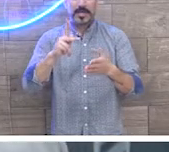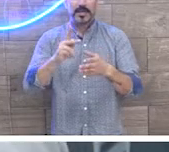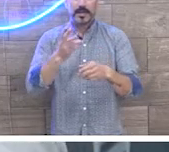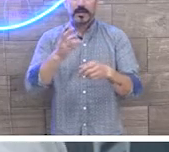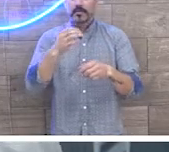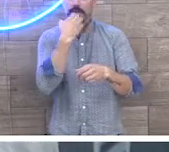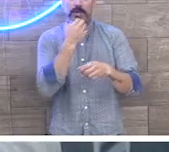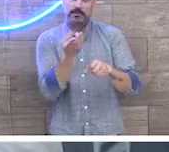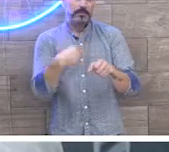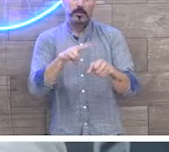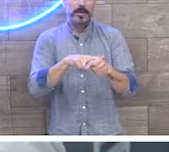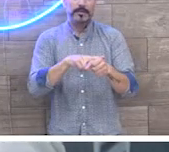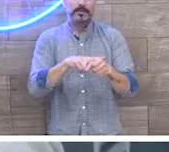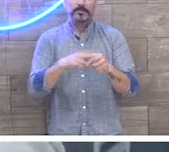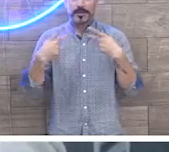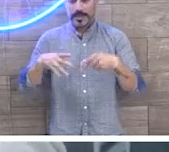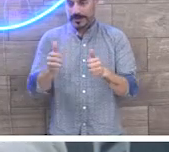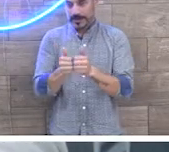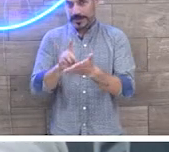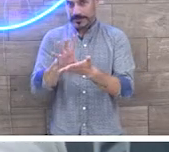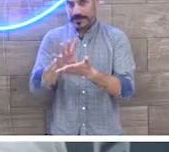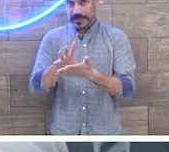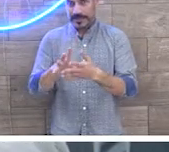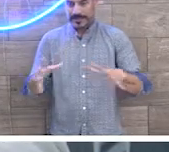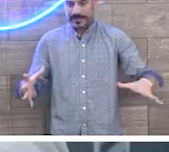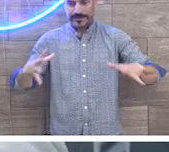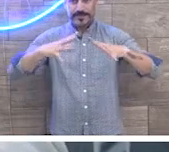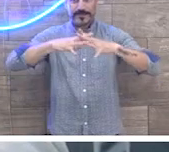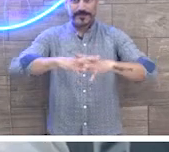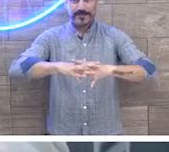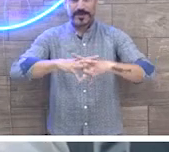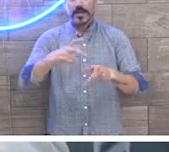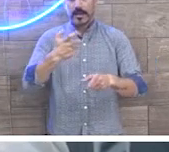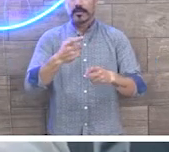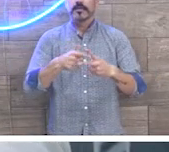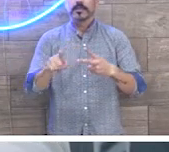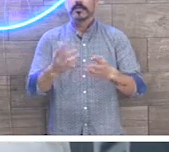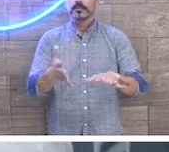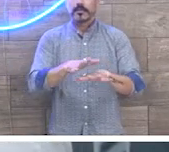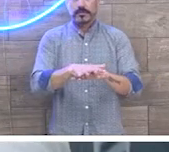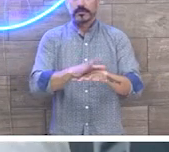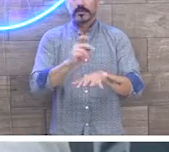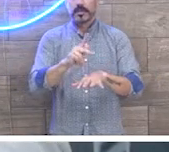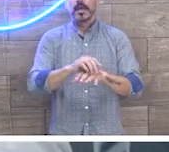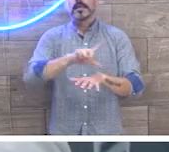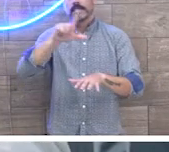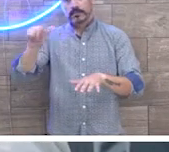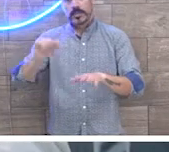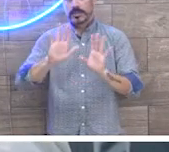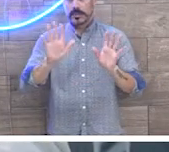salón especial, ¿no? Que era una de las maneras de iniciar la inclusión. Después ya vino el